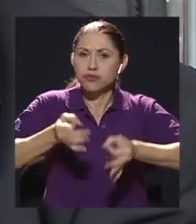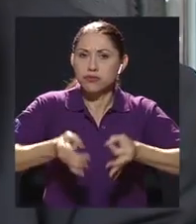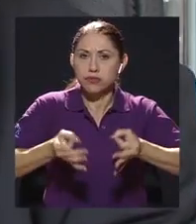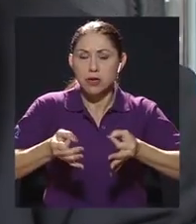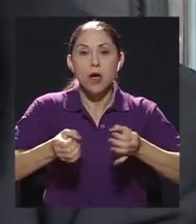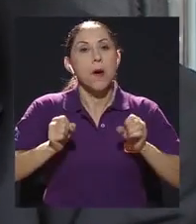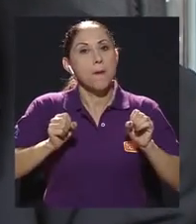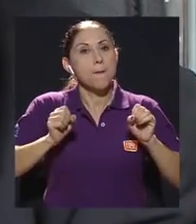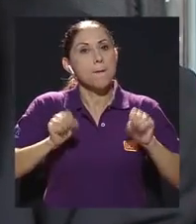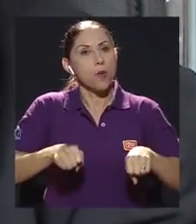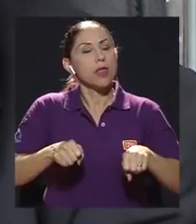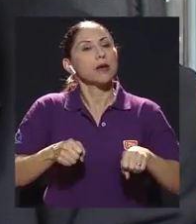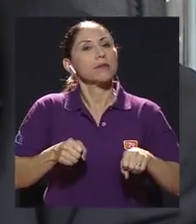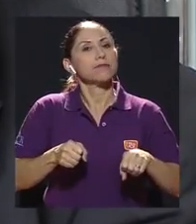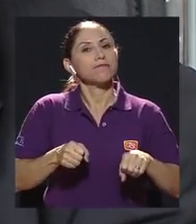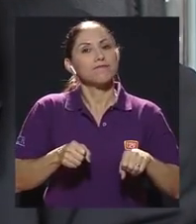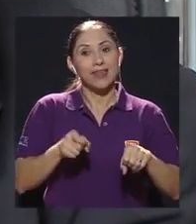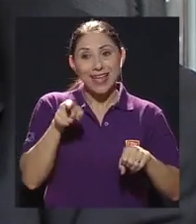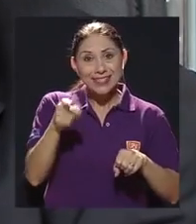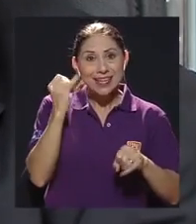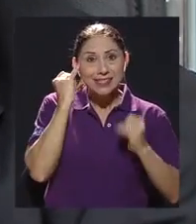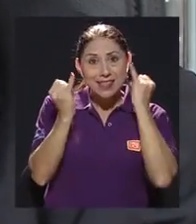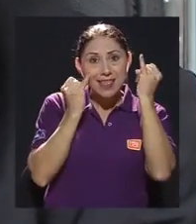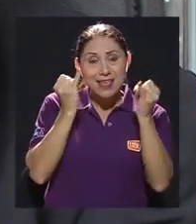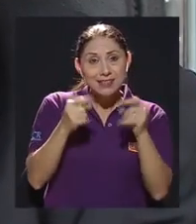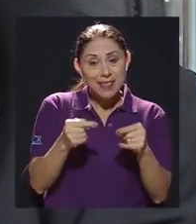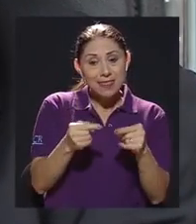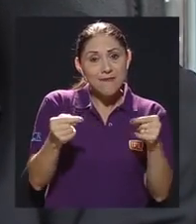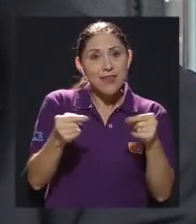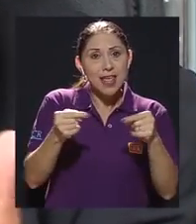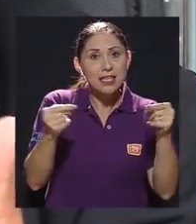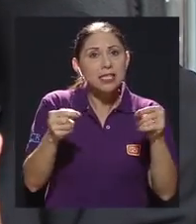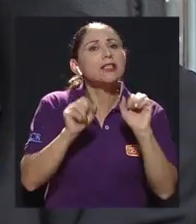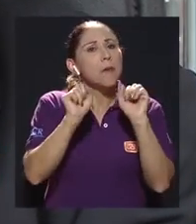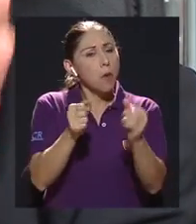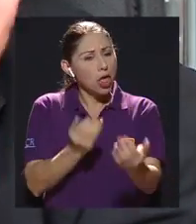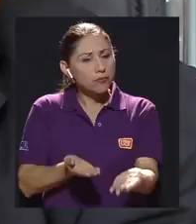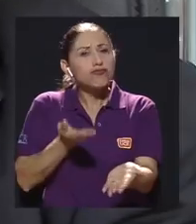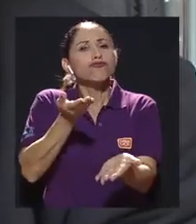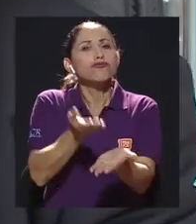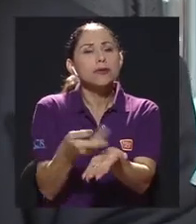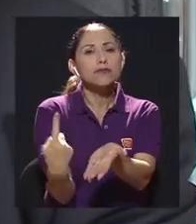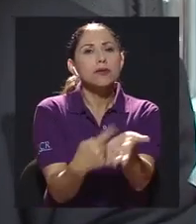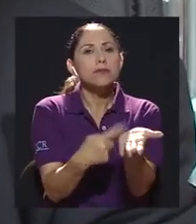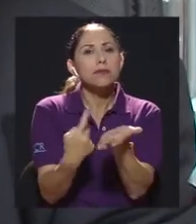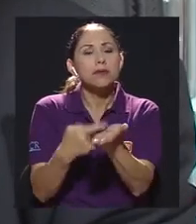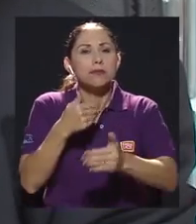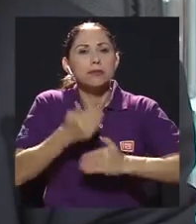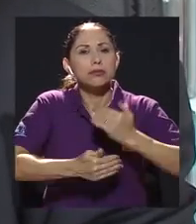llevar esas diferencias a un proceso electoral y estar en condiciones de tener